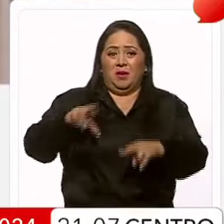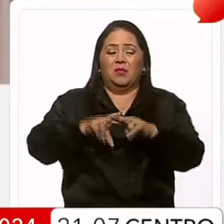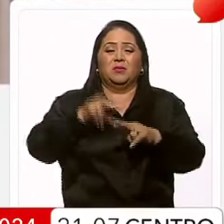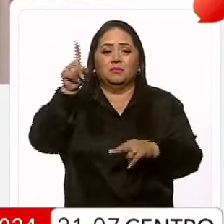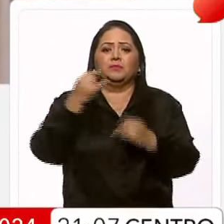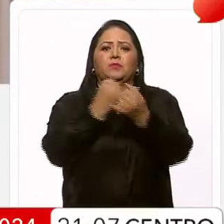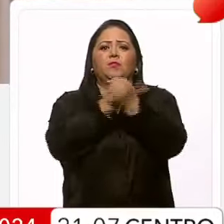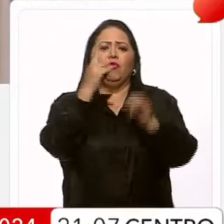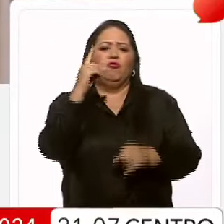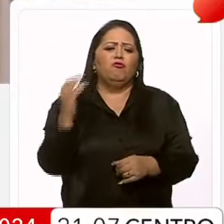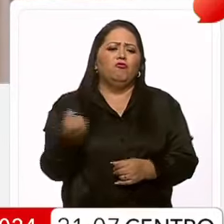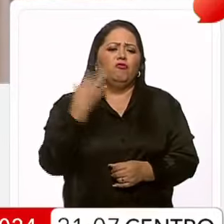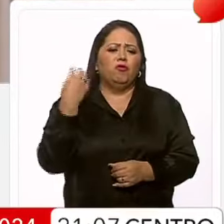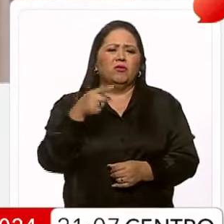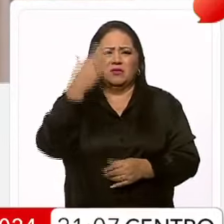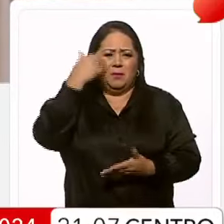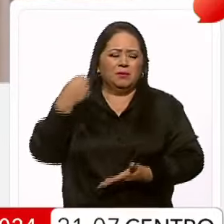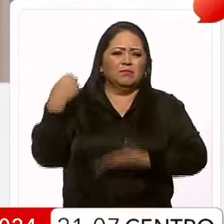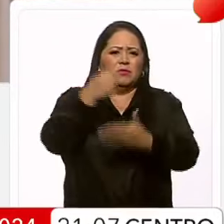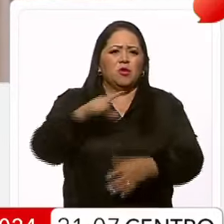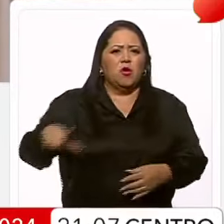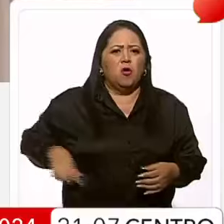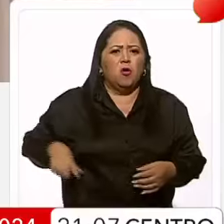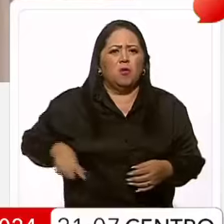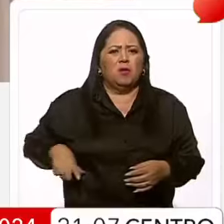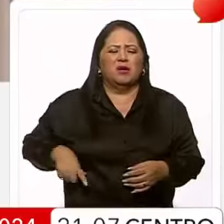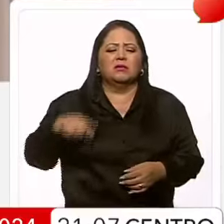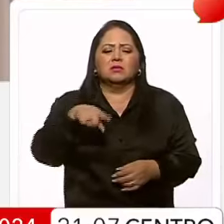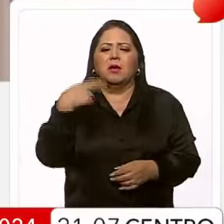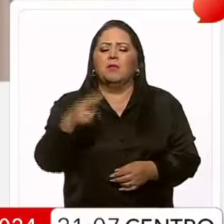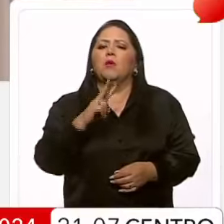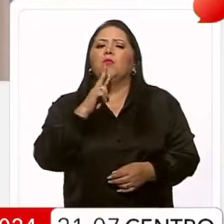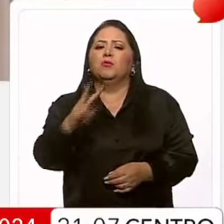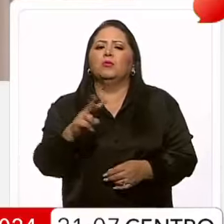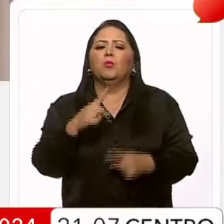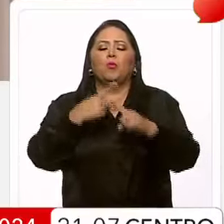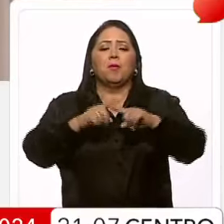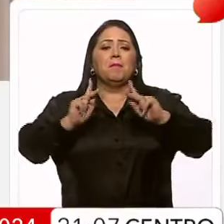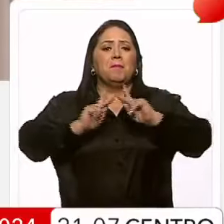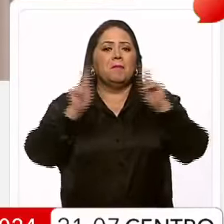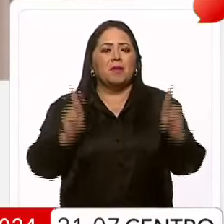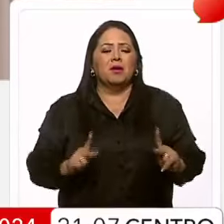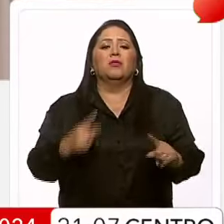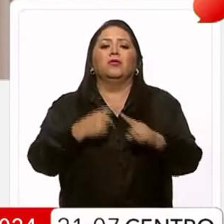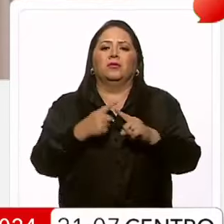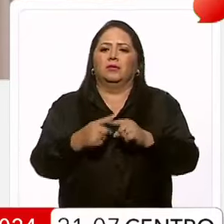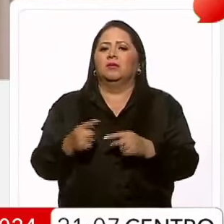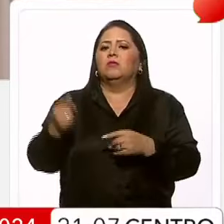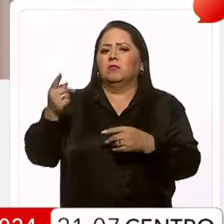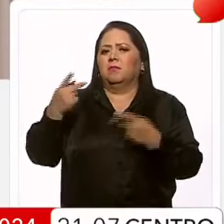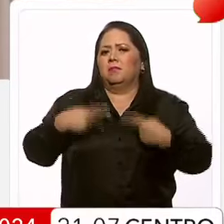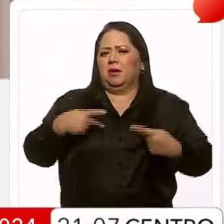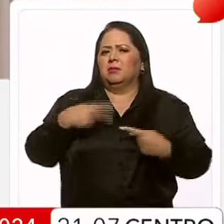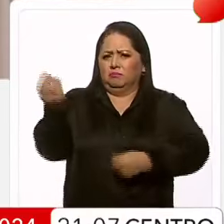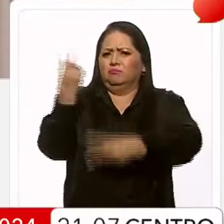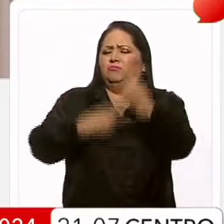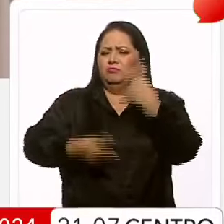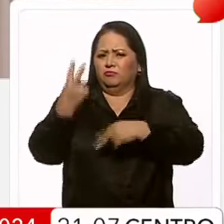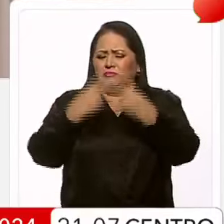un foro de estos que patrocina el gobierno y que subsidia, que se llama Voces por la Paz, donde trajeron, entre otros, a Chumel